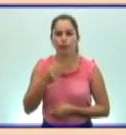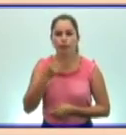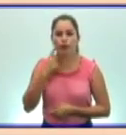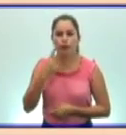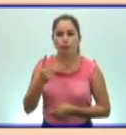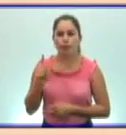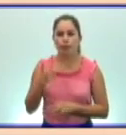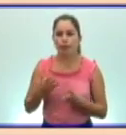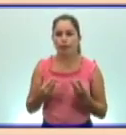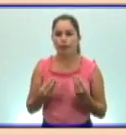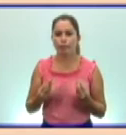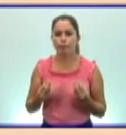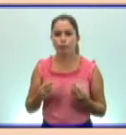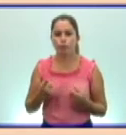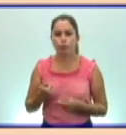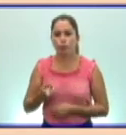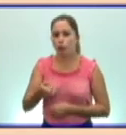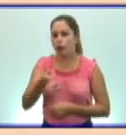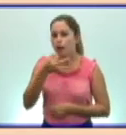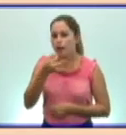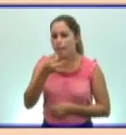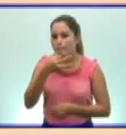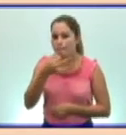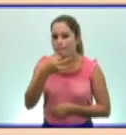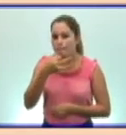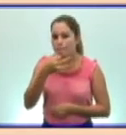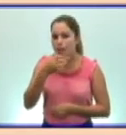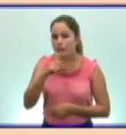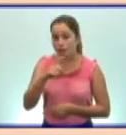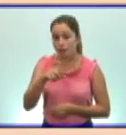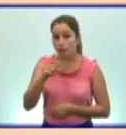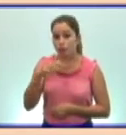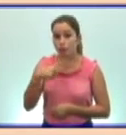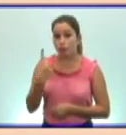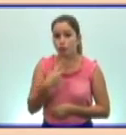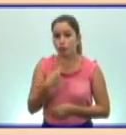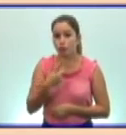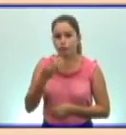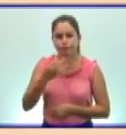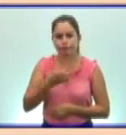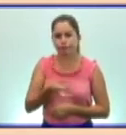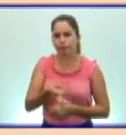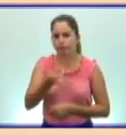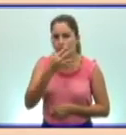en muchos de los medicamentos que nosotros consumimos